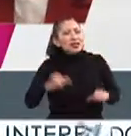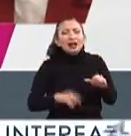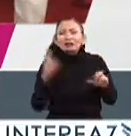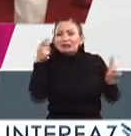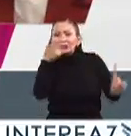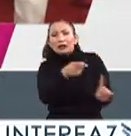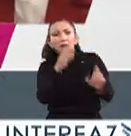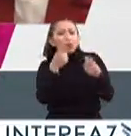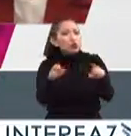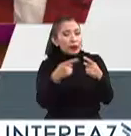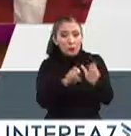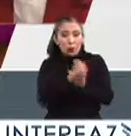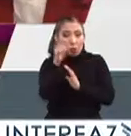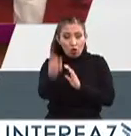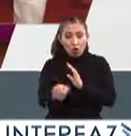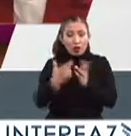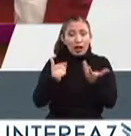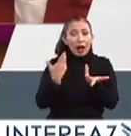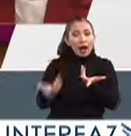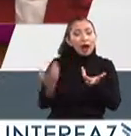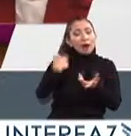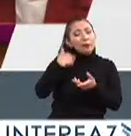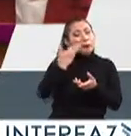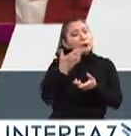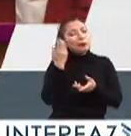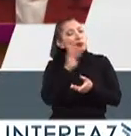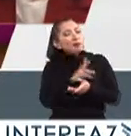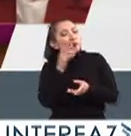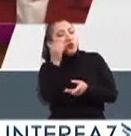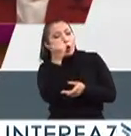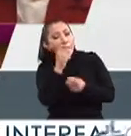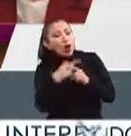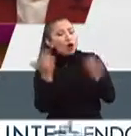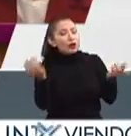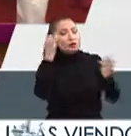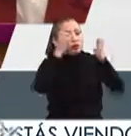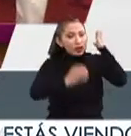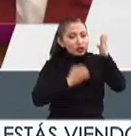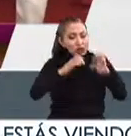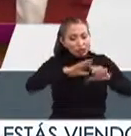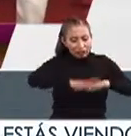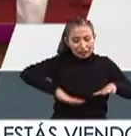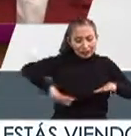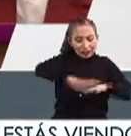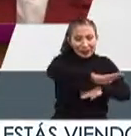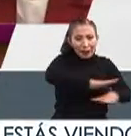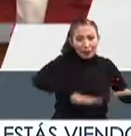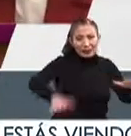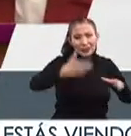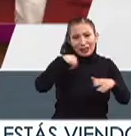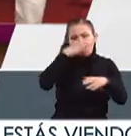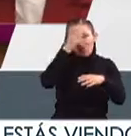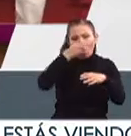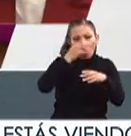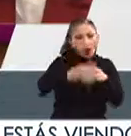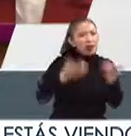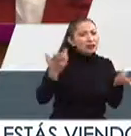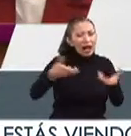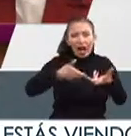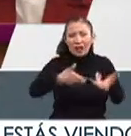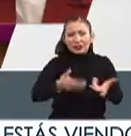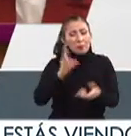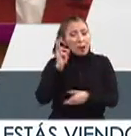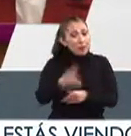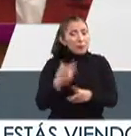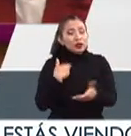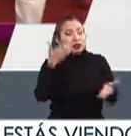alrededor de la música, pero por ejemplo una muestra gastronómica, una exposición de tapetes florales en una calle preciosa. La idea es que la